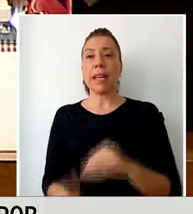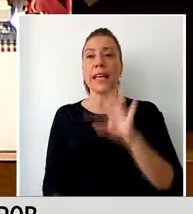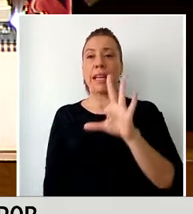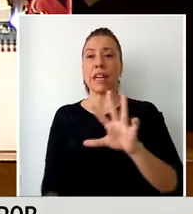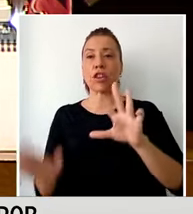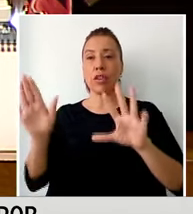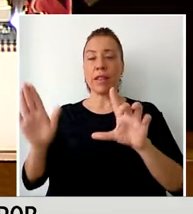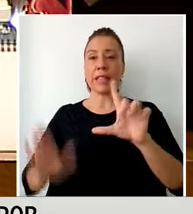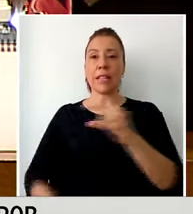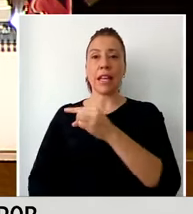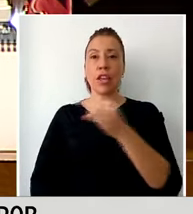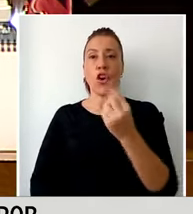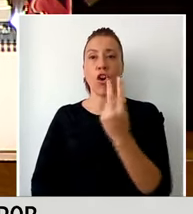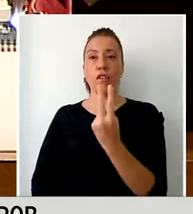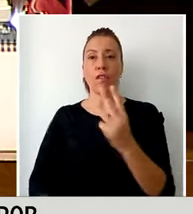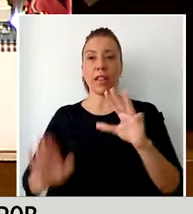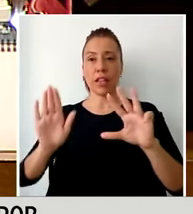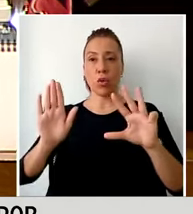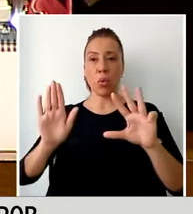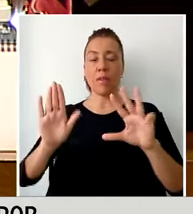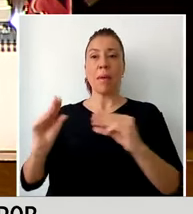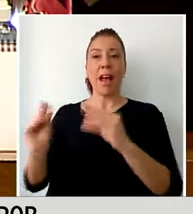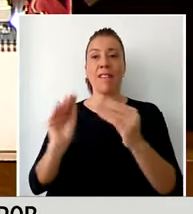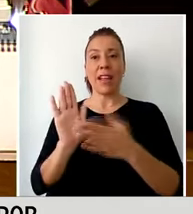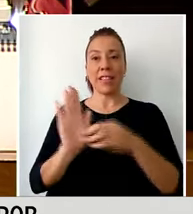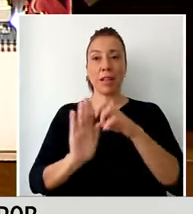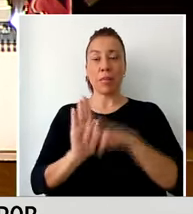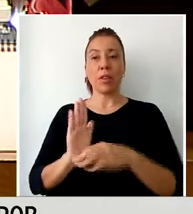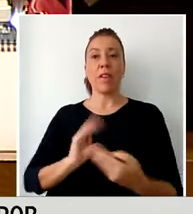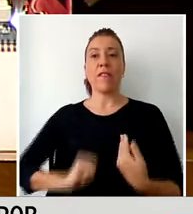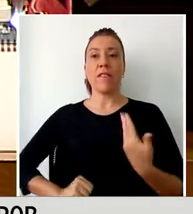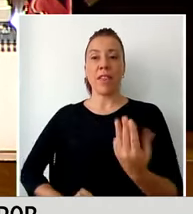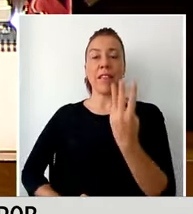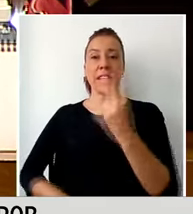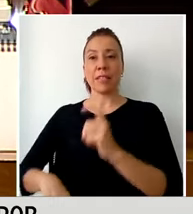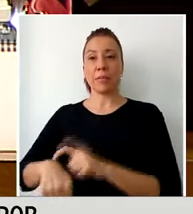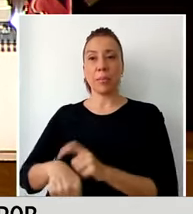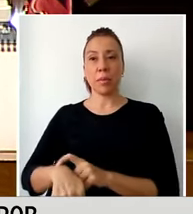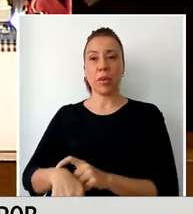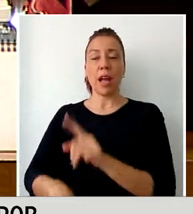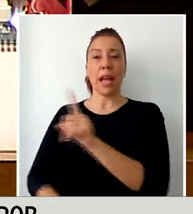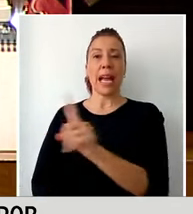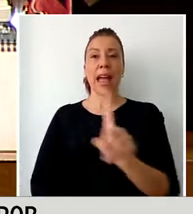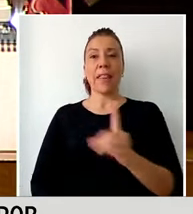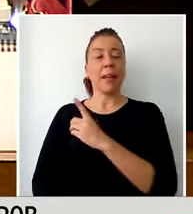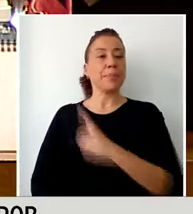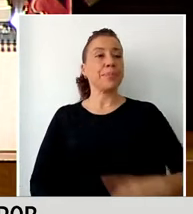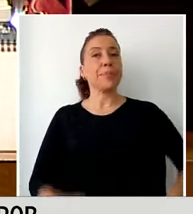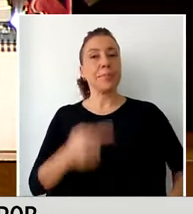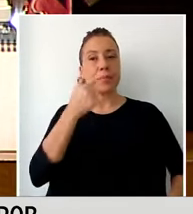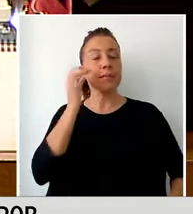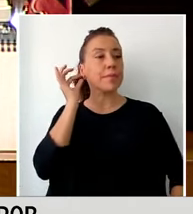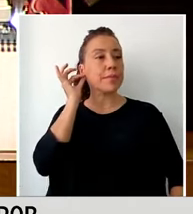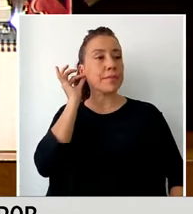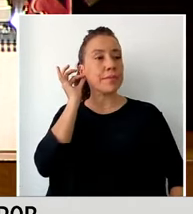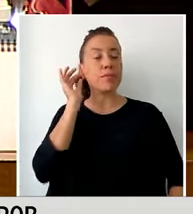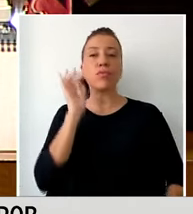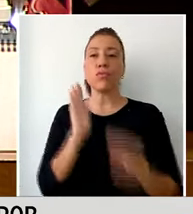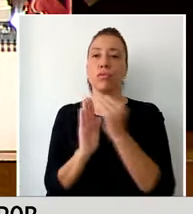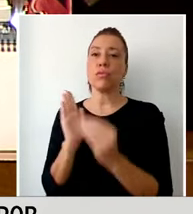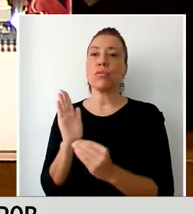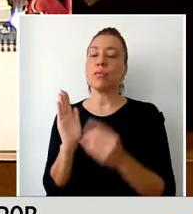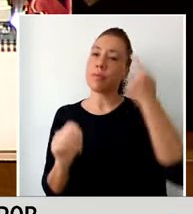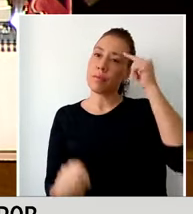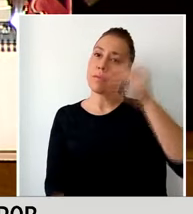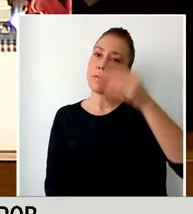14.597-29 para la ejecución de este proyecto se otorgarán tres minutos a cada diputada y diputado que se inscriba para hacer uso de la